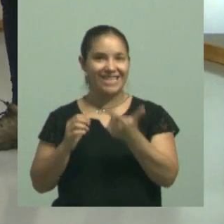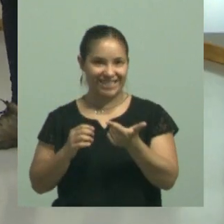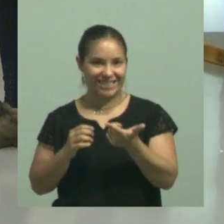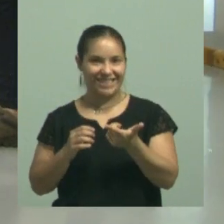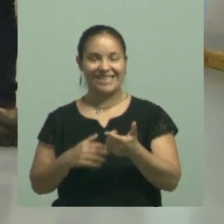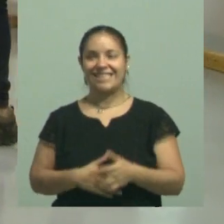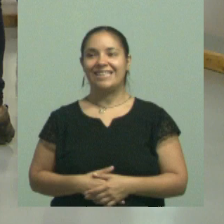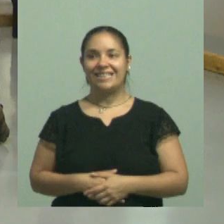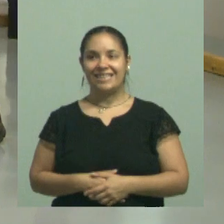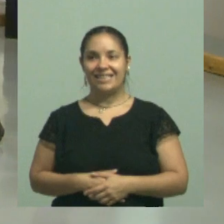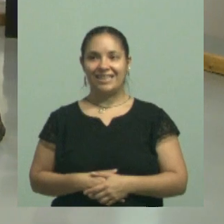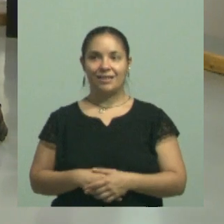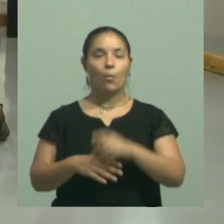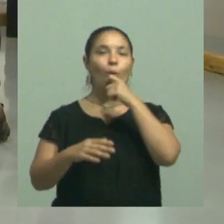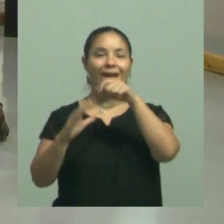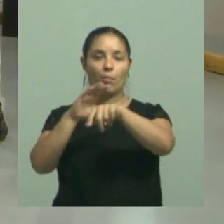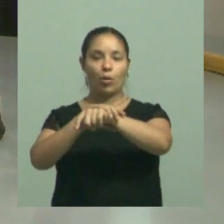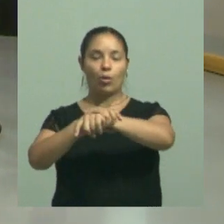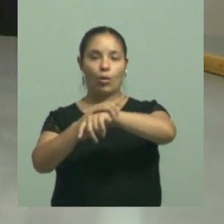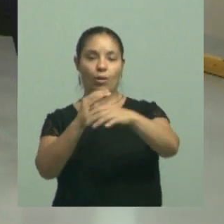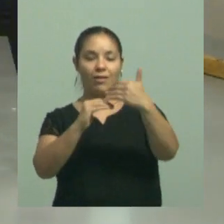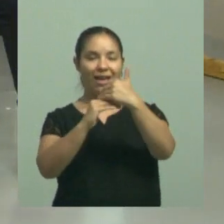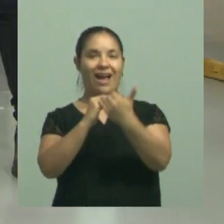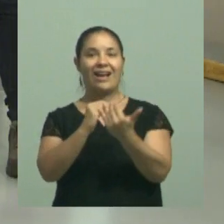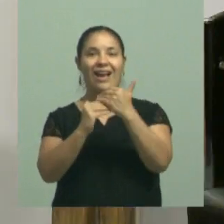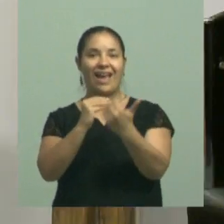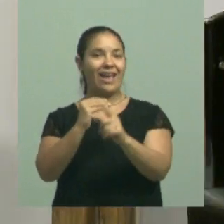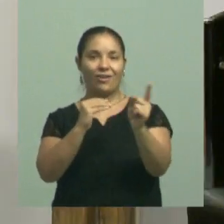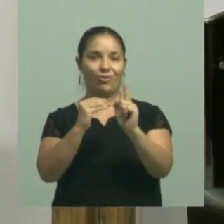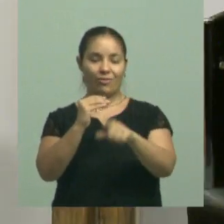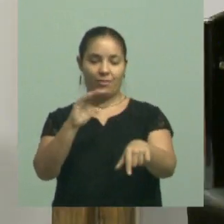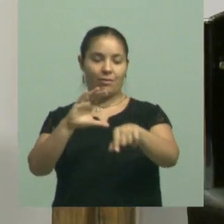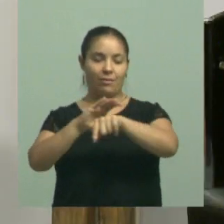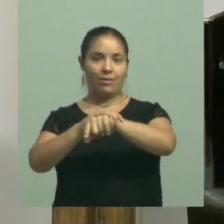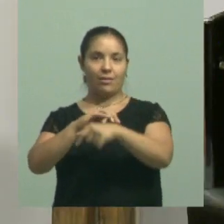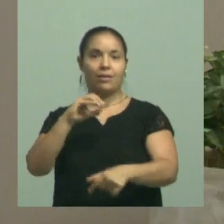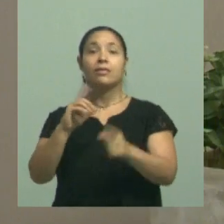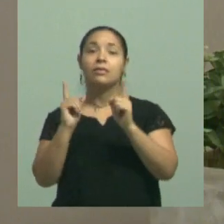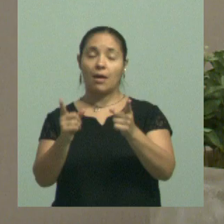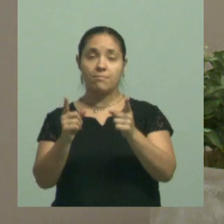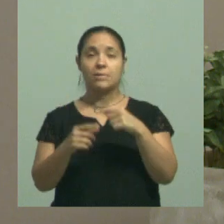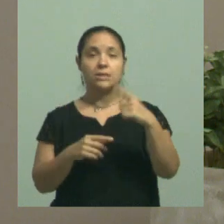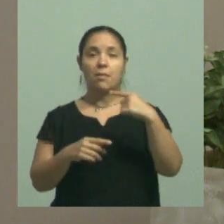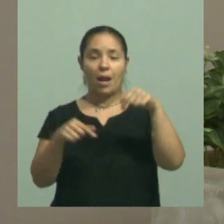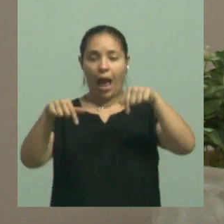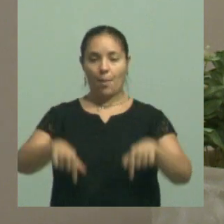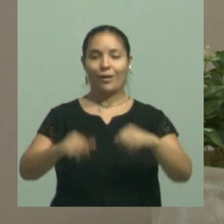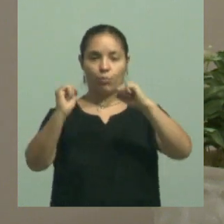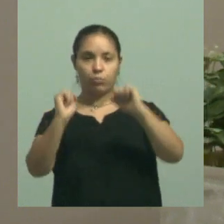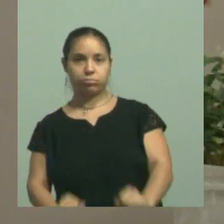abajo, acá tengo muchos dedos. Y generalmente ese es el instinto, ¿no? Tirar hacia abajo. Claro, acá fíjate que ella me agarra